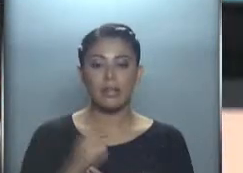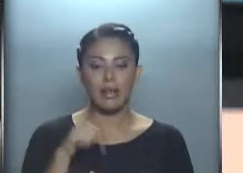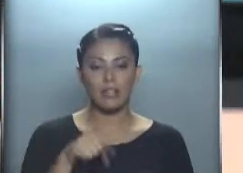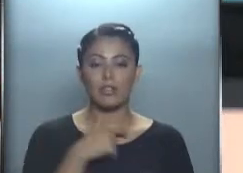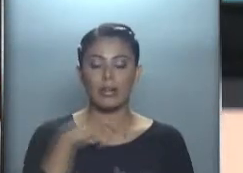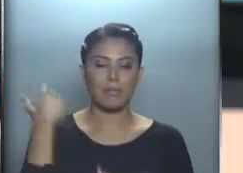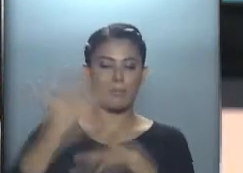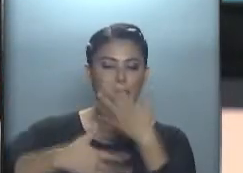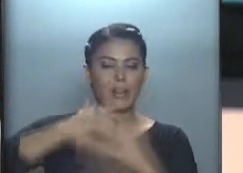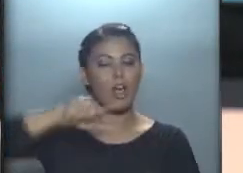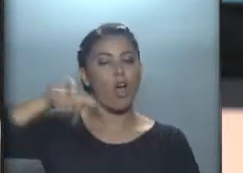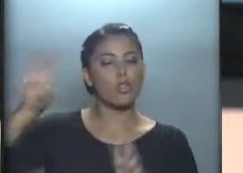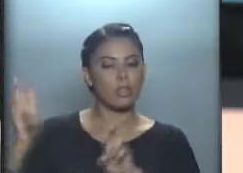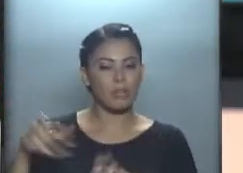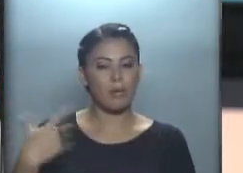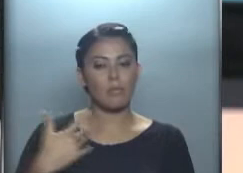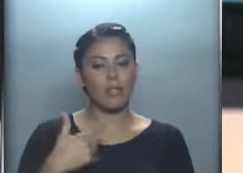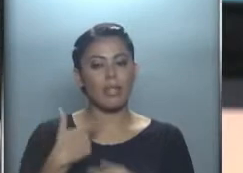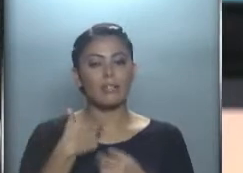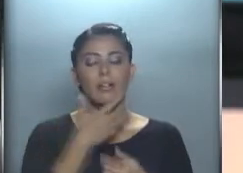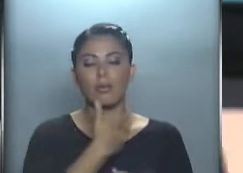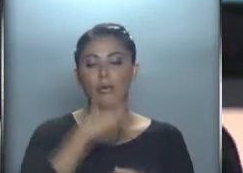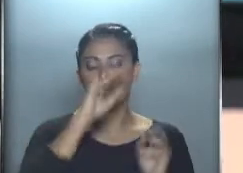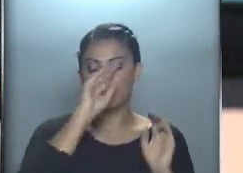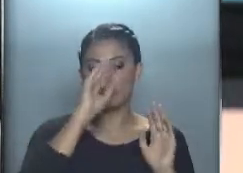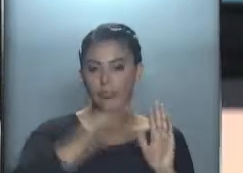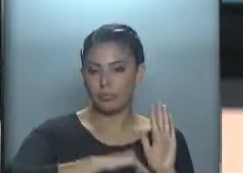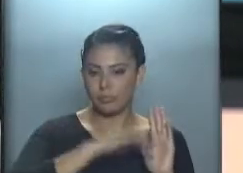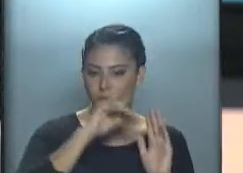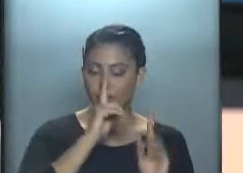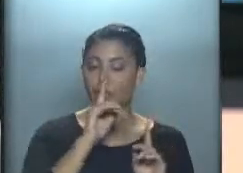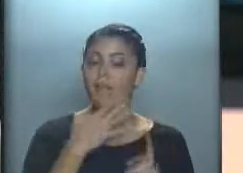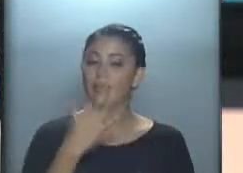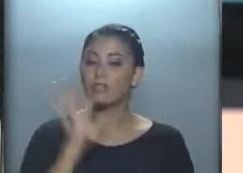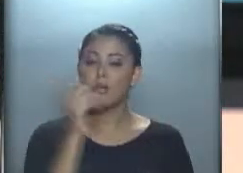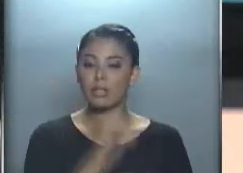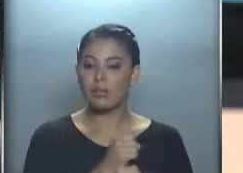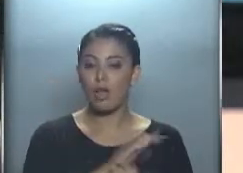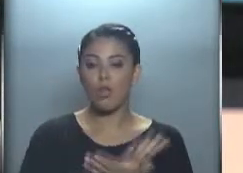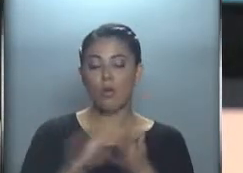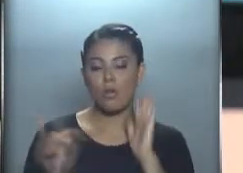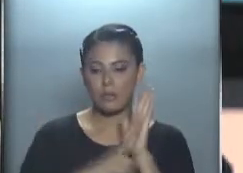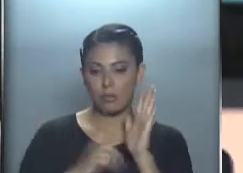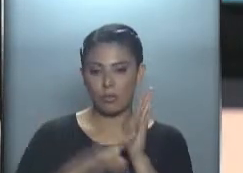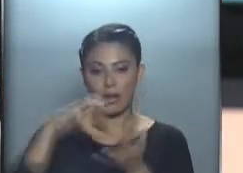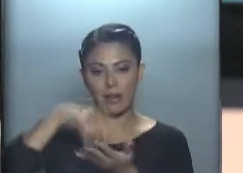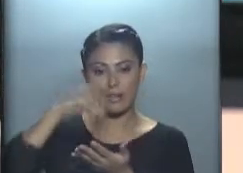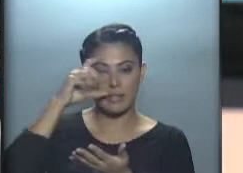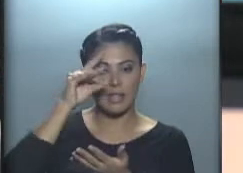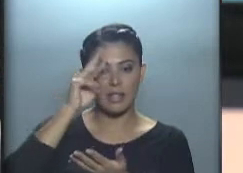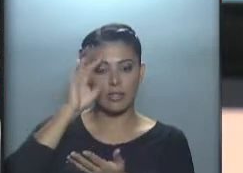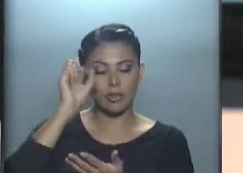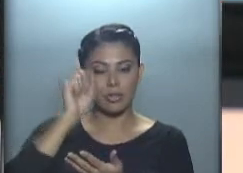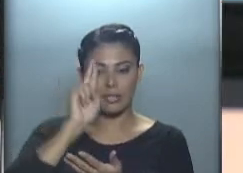mezclar con otras cuestiones para tratar de desgastar al gobierno pero evidentemente el trabajo que está haciendo el nuevo titular del sedronar es